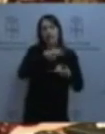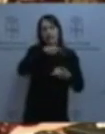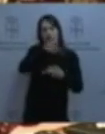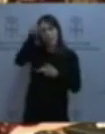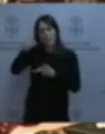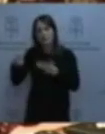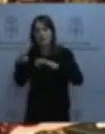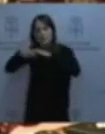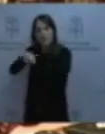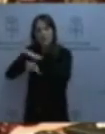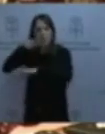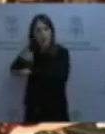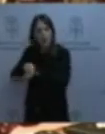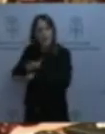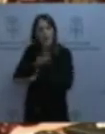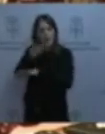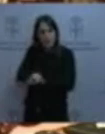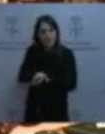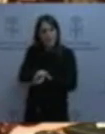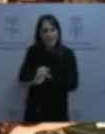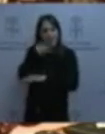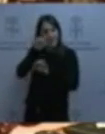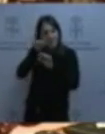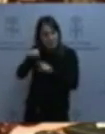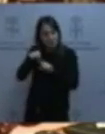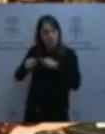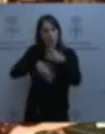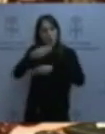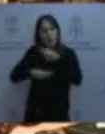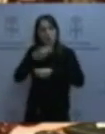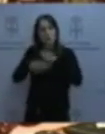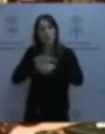fuerza y usar esas quitas para financiar la crisis